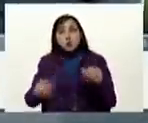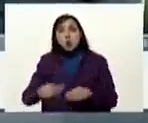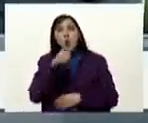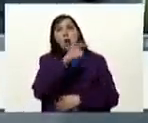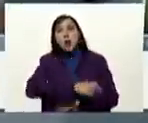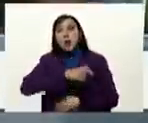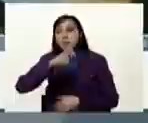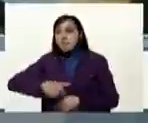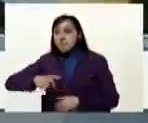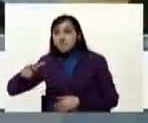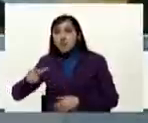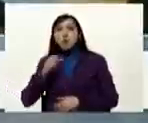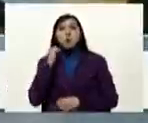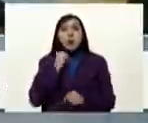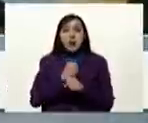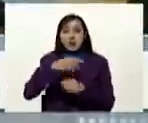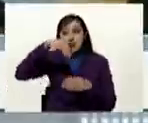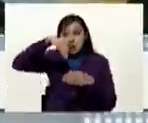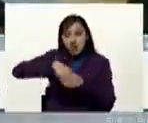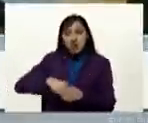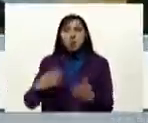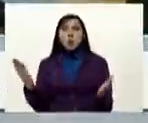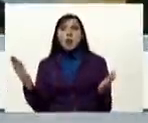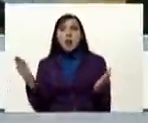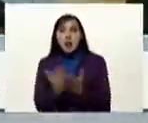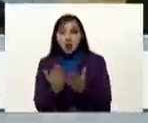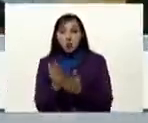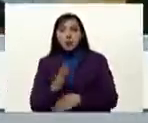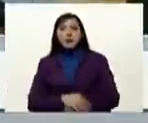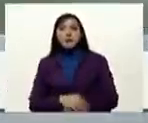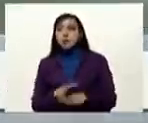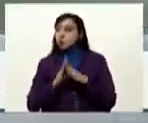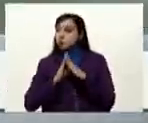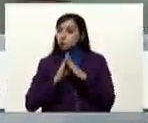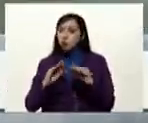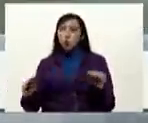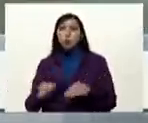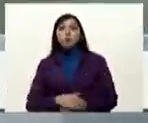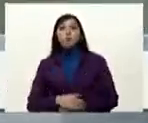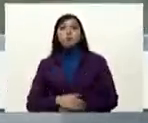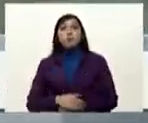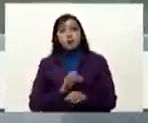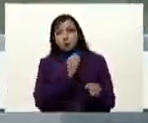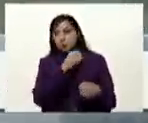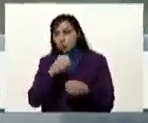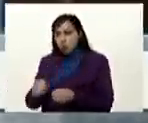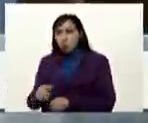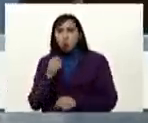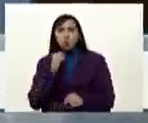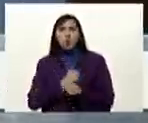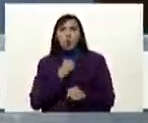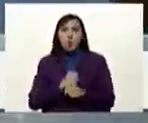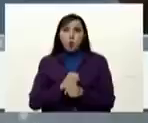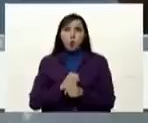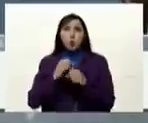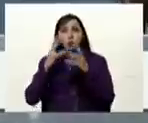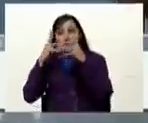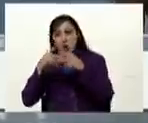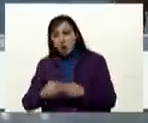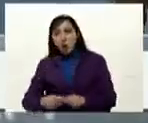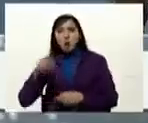personal educativo de Venezuela, todo el personal, obreros, trabajadores,